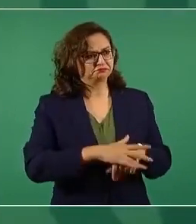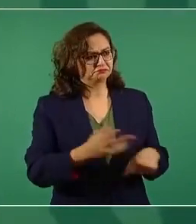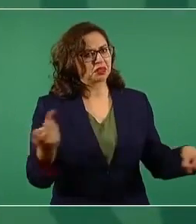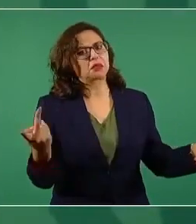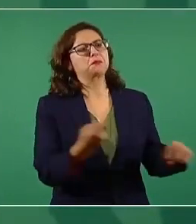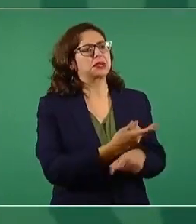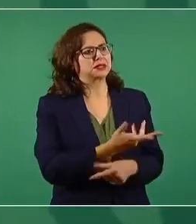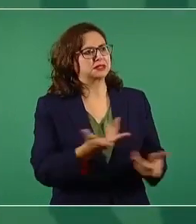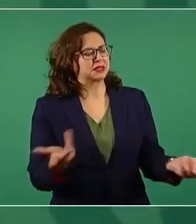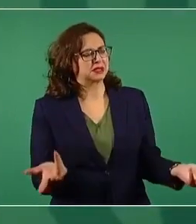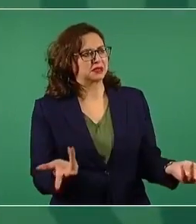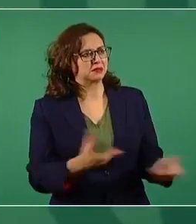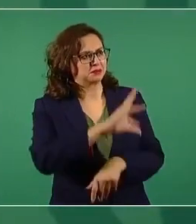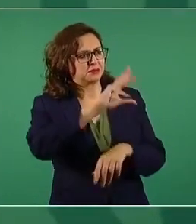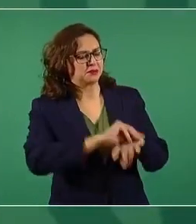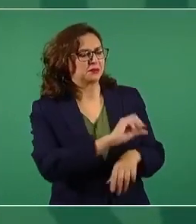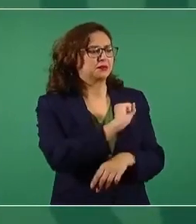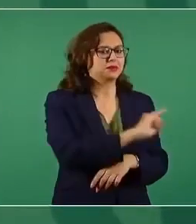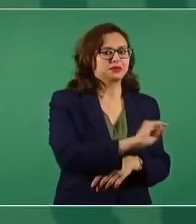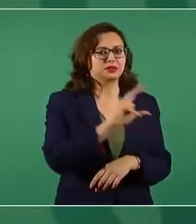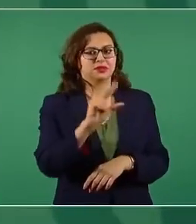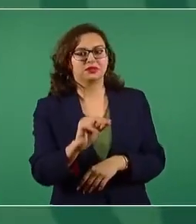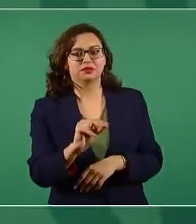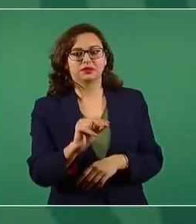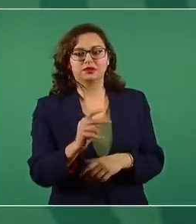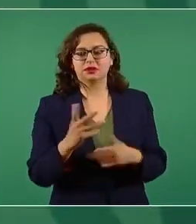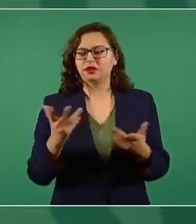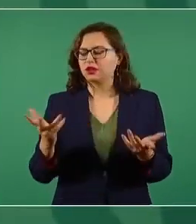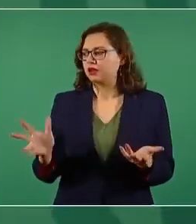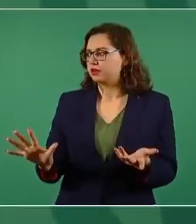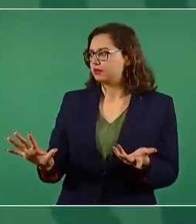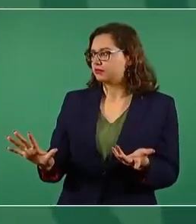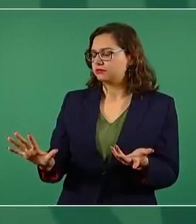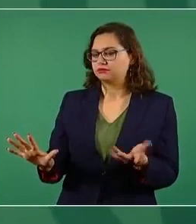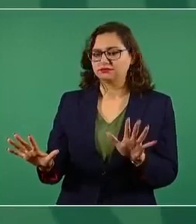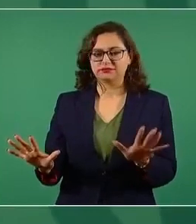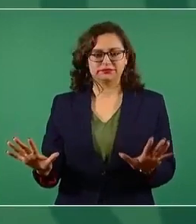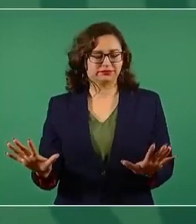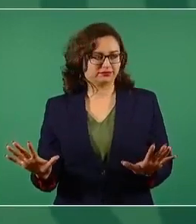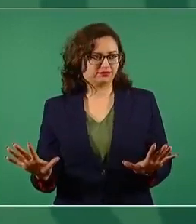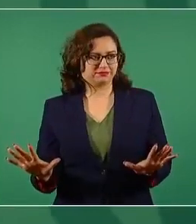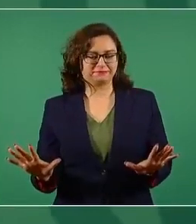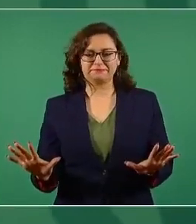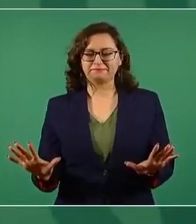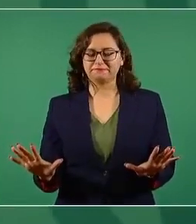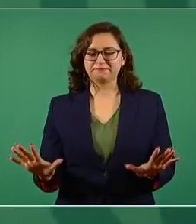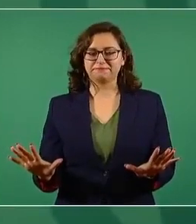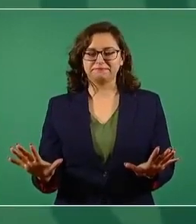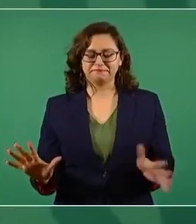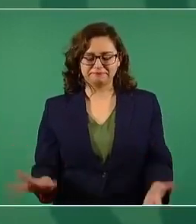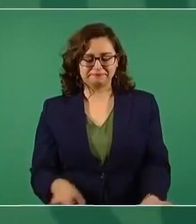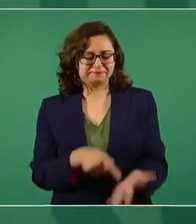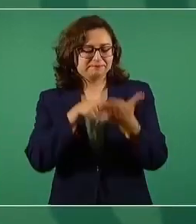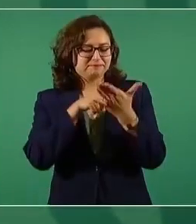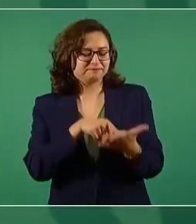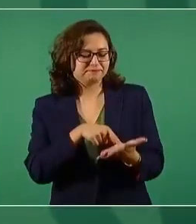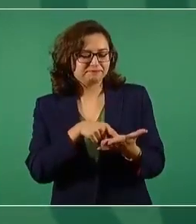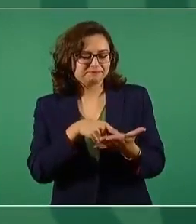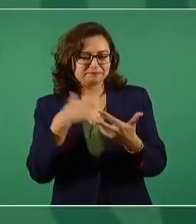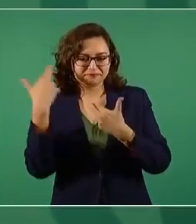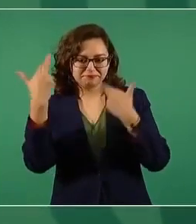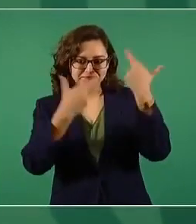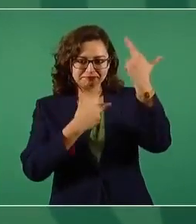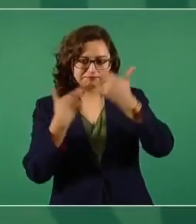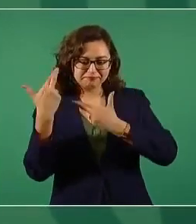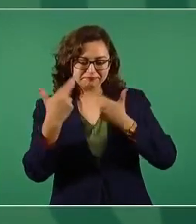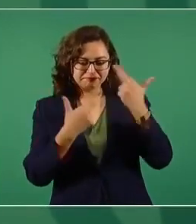pasando? Y ofrecí revisarlo. Entonces, ¿qué hicimos? Pues ya